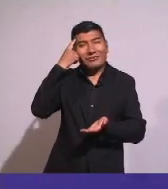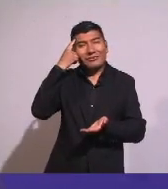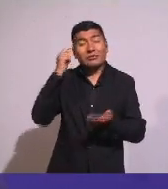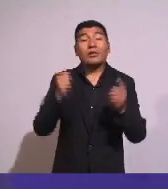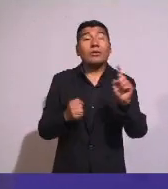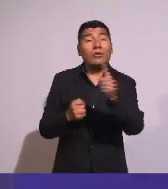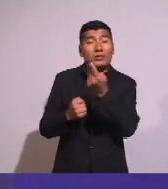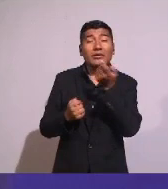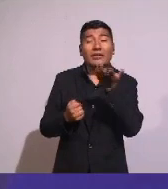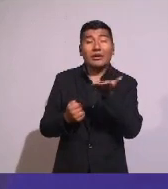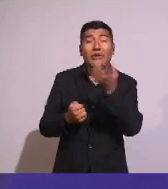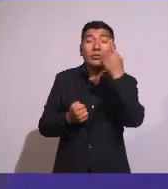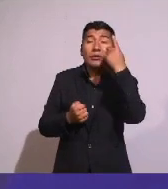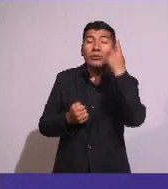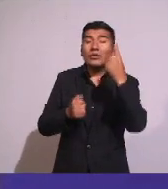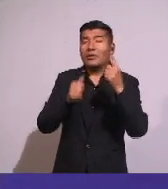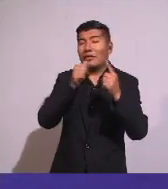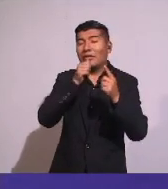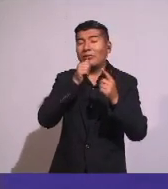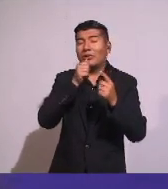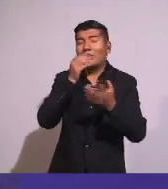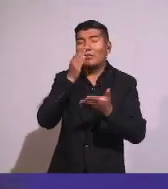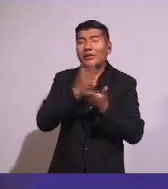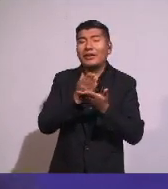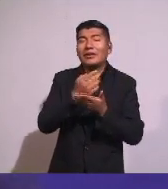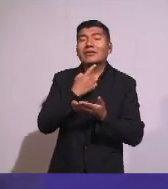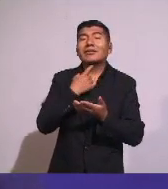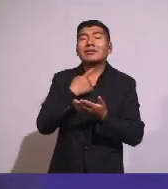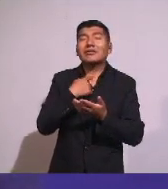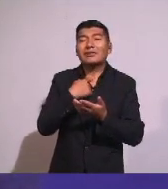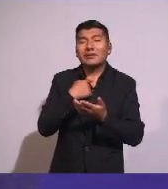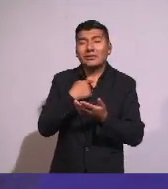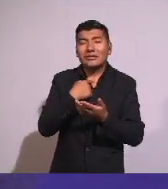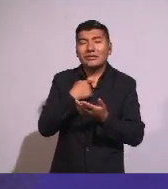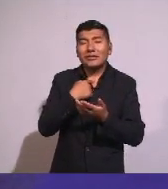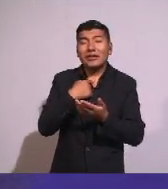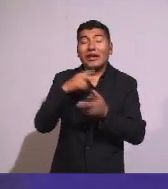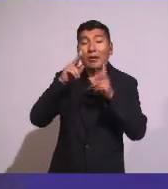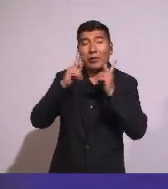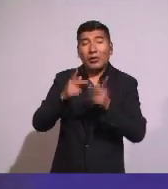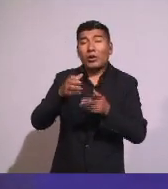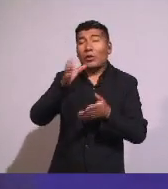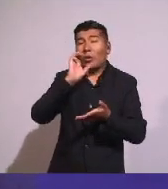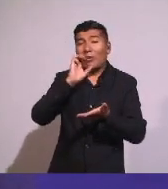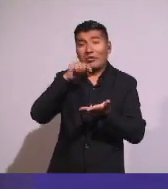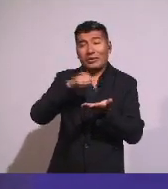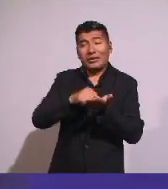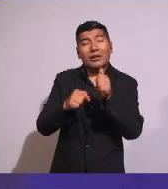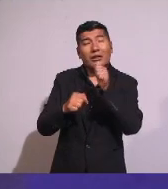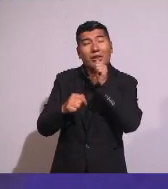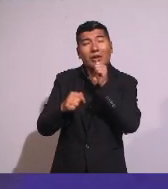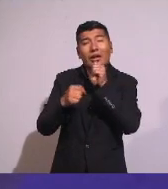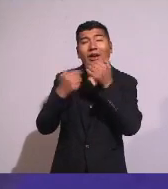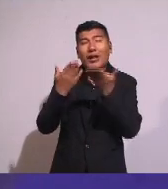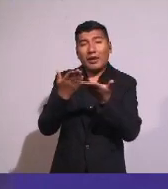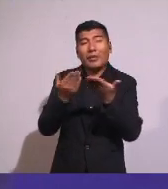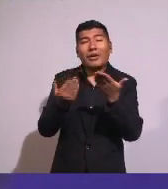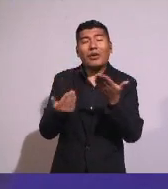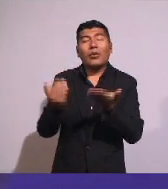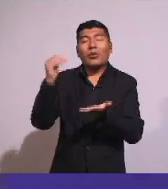sólo hay un agua que sacia el que beba de esta agua tendrá nuevamente